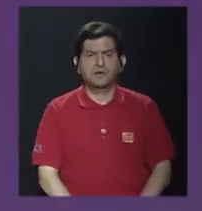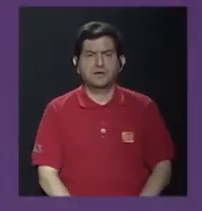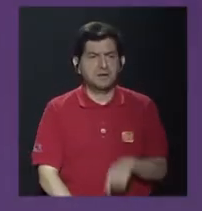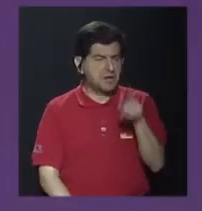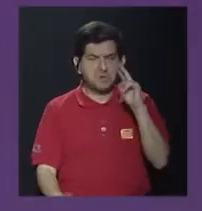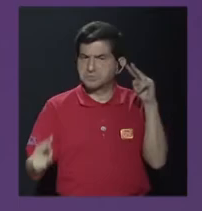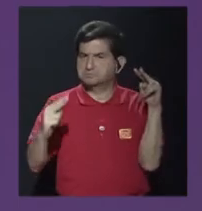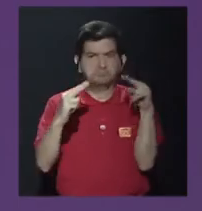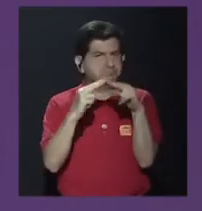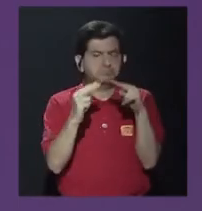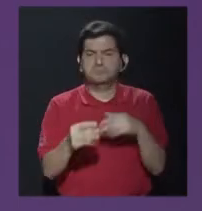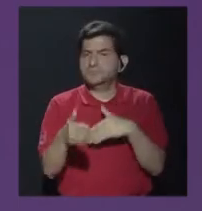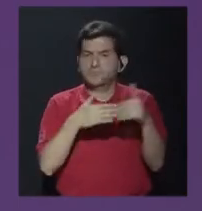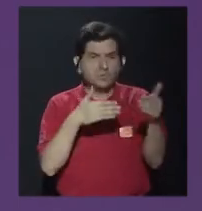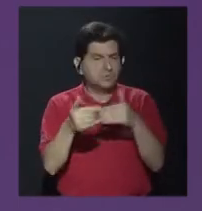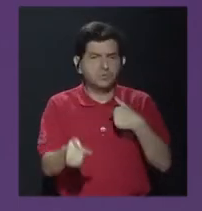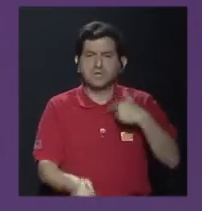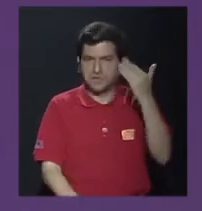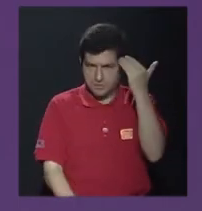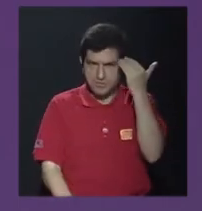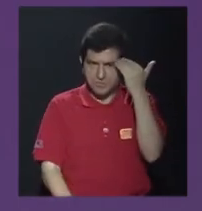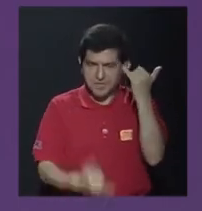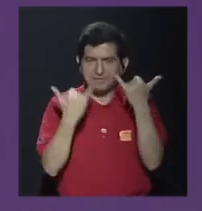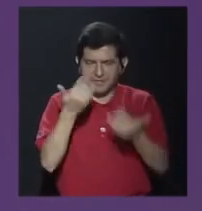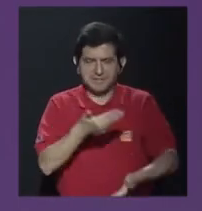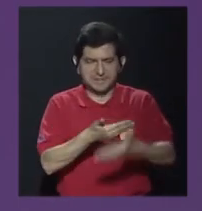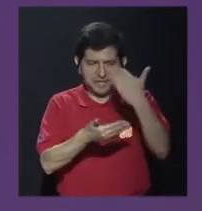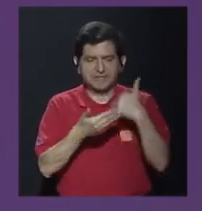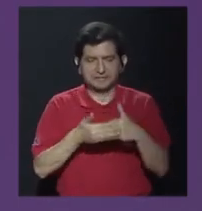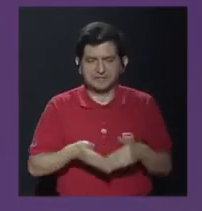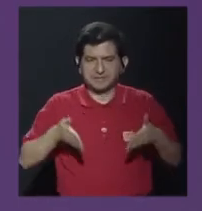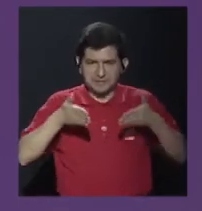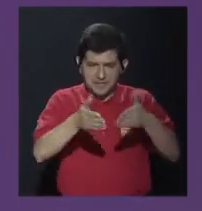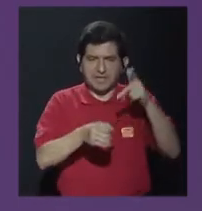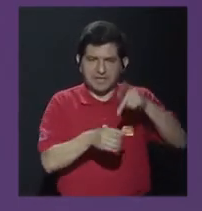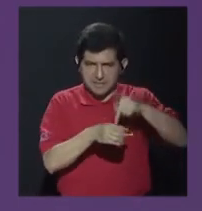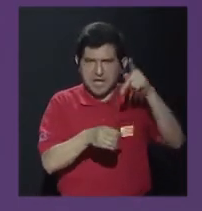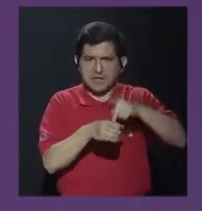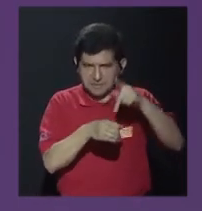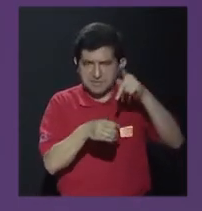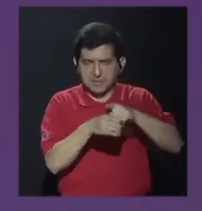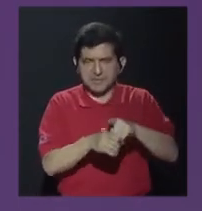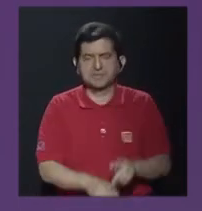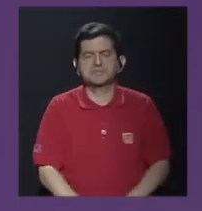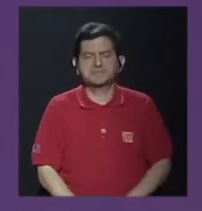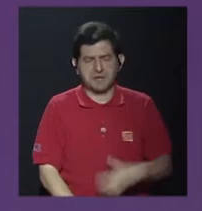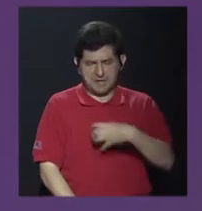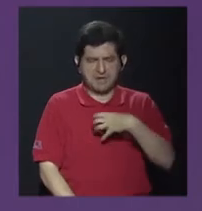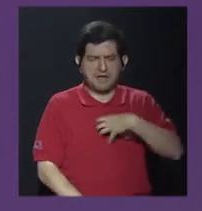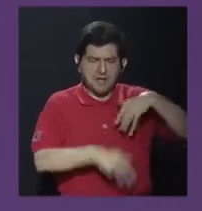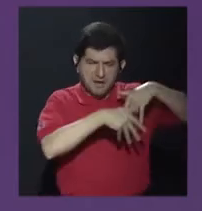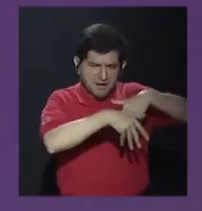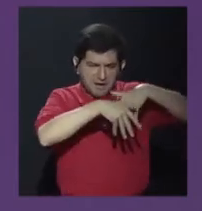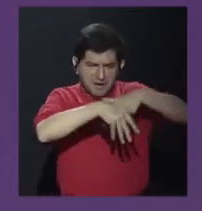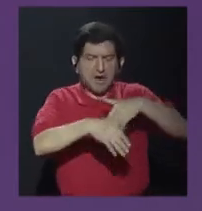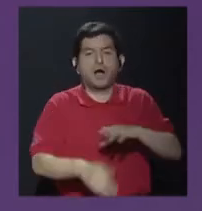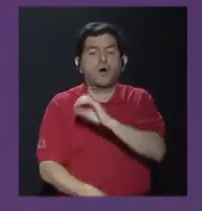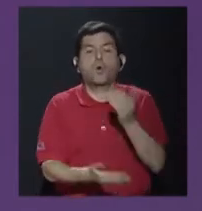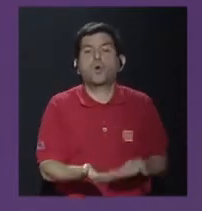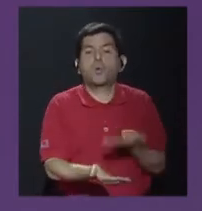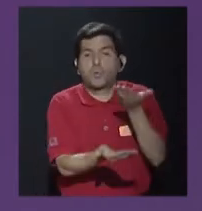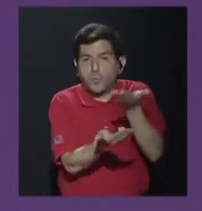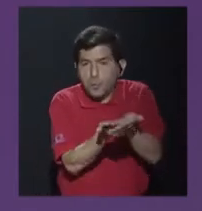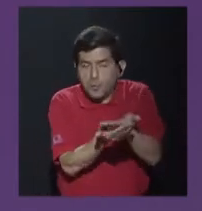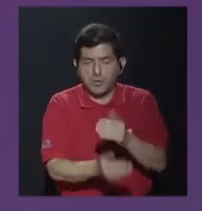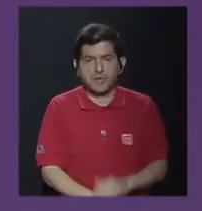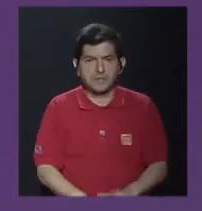se conocían, a pesar de que yo sabía que nos habíamos encontrado en las calles, ¿verdad?, protestando o proponiendo o